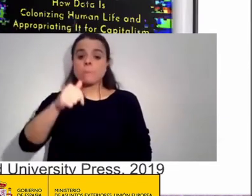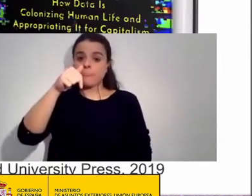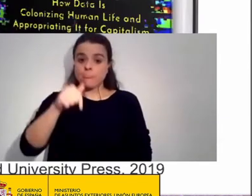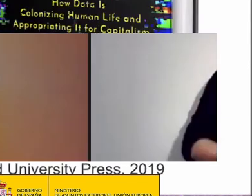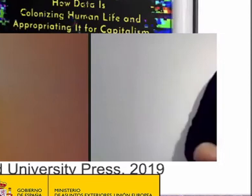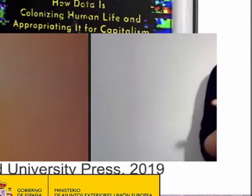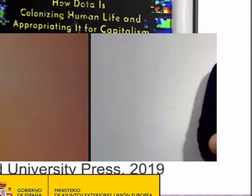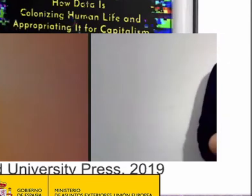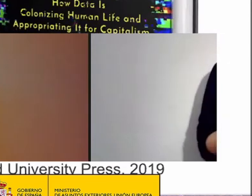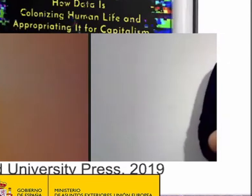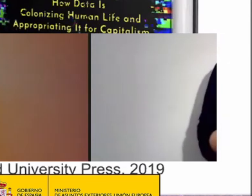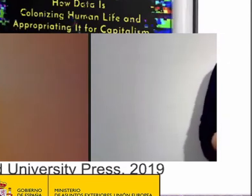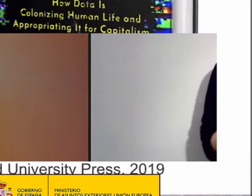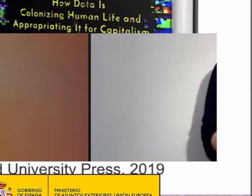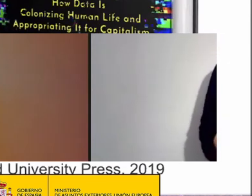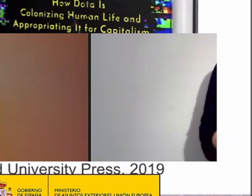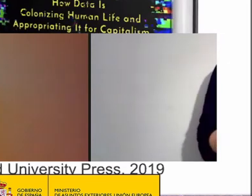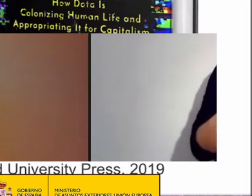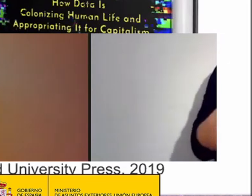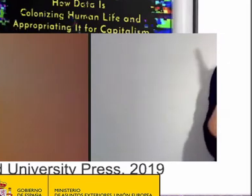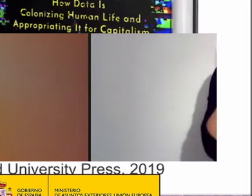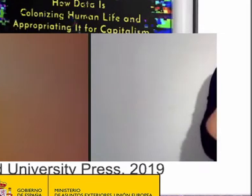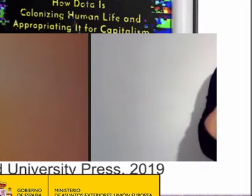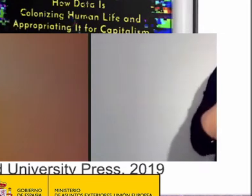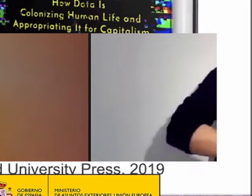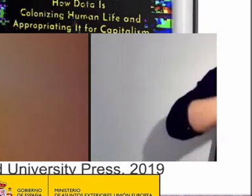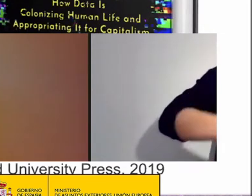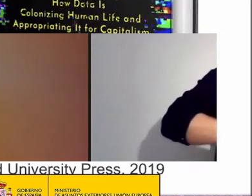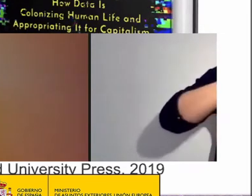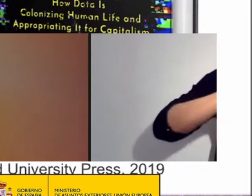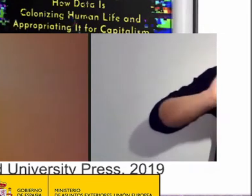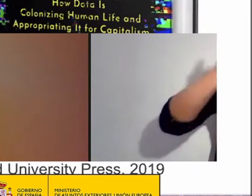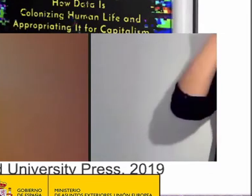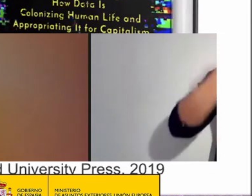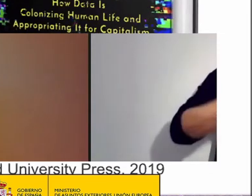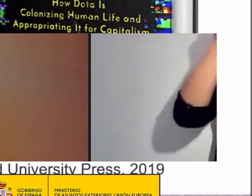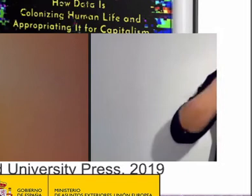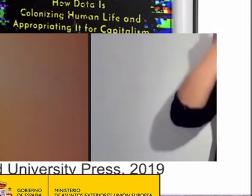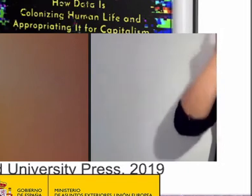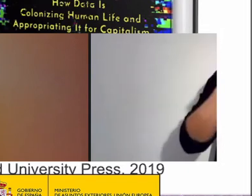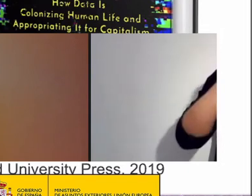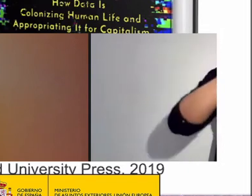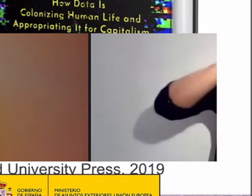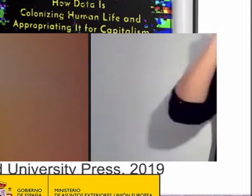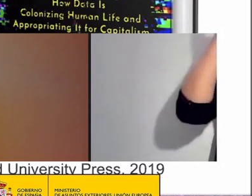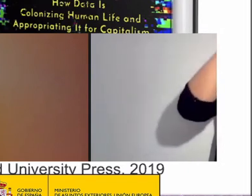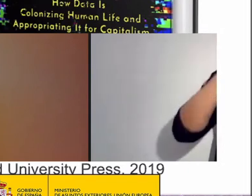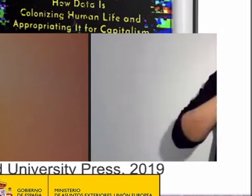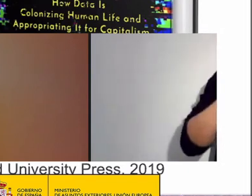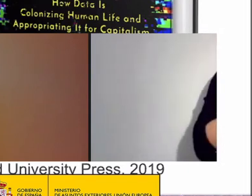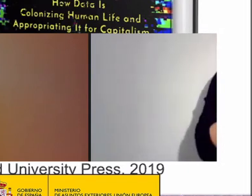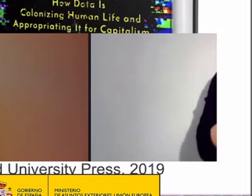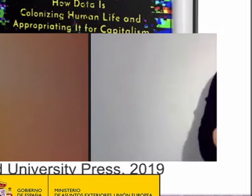Poco Primeramente De Colonialismo De Datos Que Es Un Concepto Que He Desarrollado Junto Con Mi